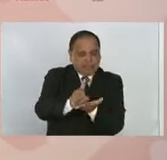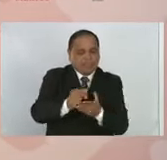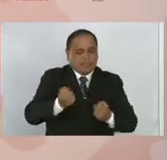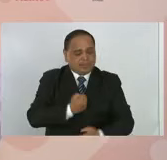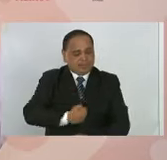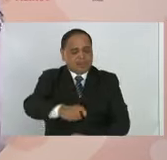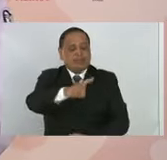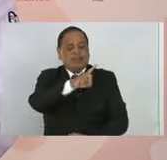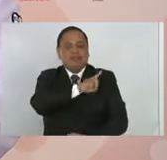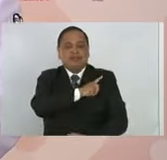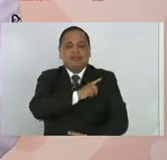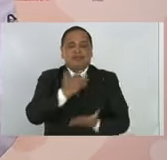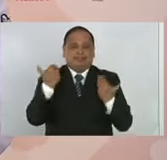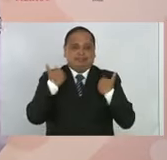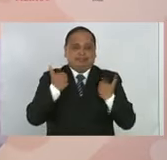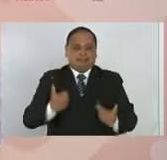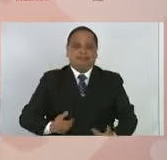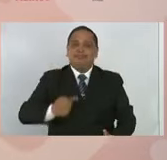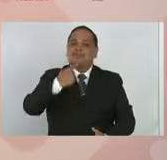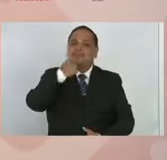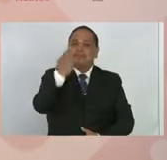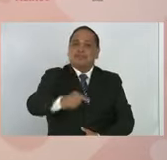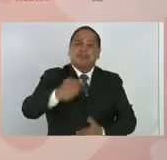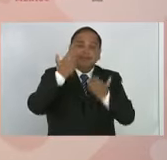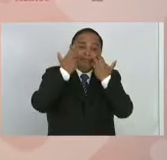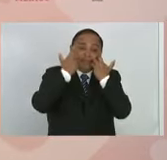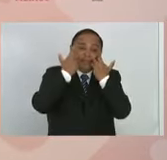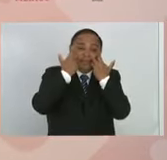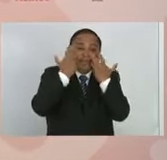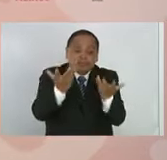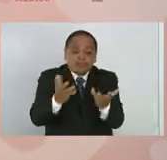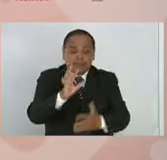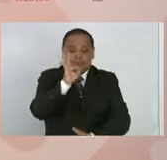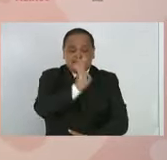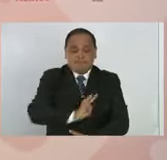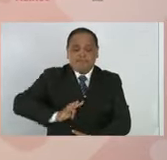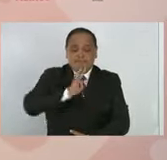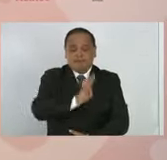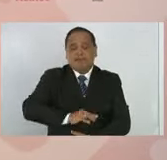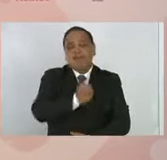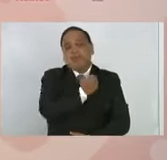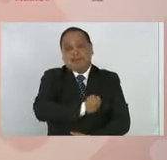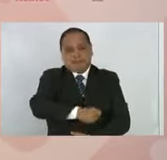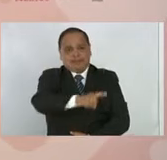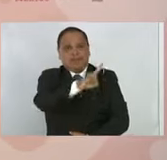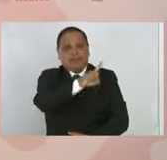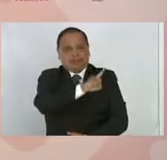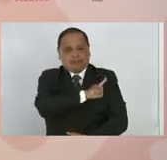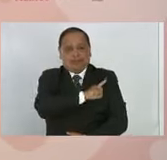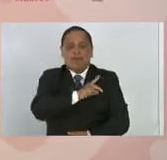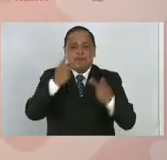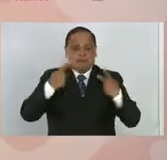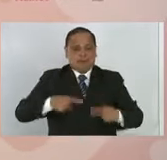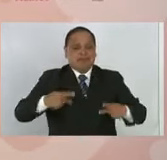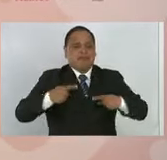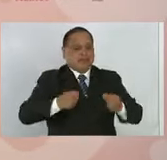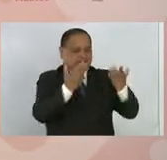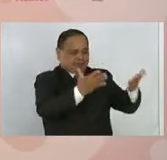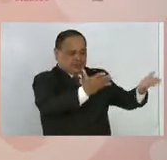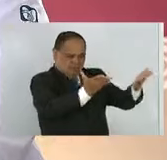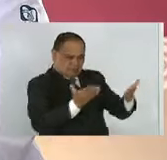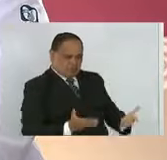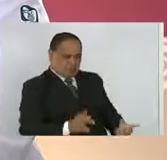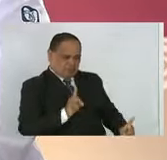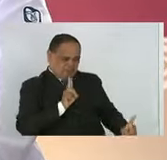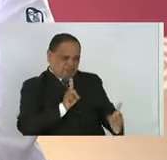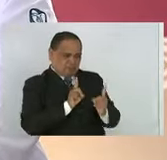Quiero concluir mi intervención diciendo que no ambicionamos otra cosa que no sea la felicidad, la salud y el cariño de nuestros pacientes, porque a decir de